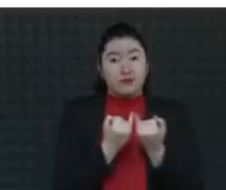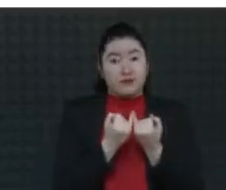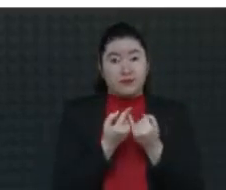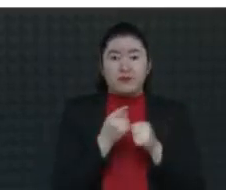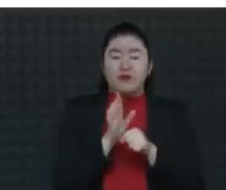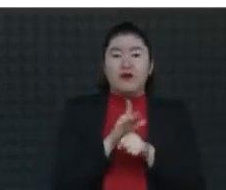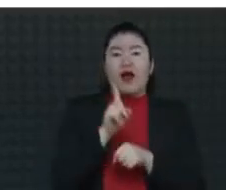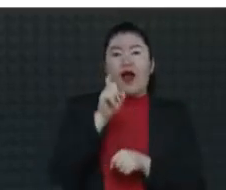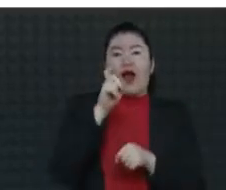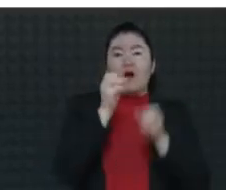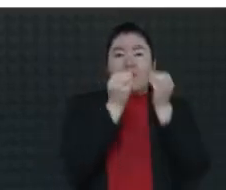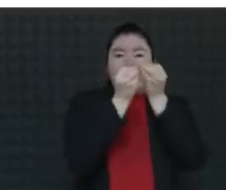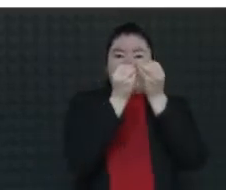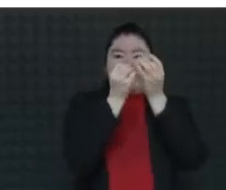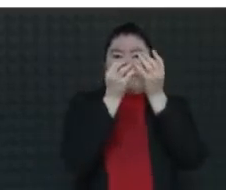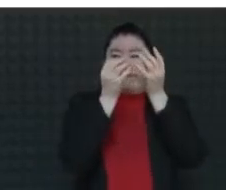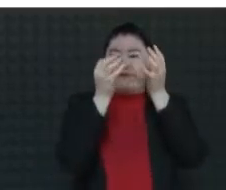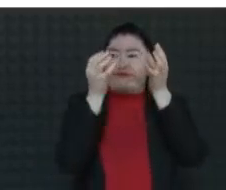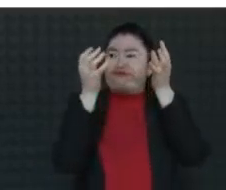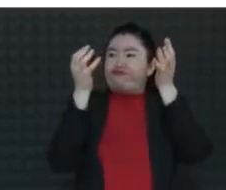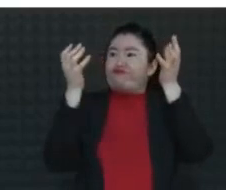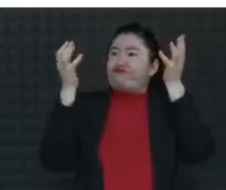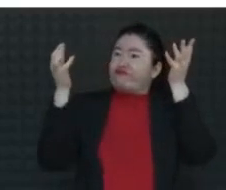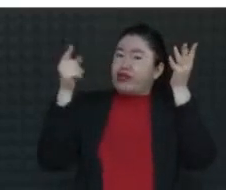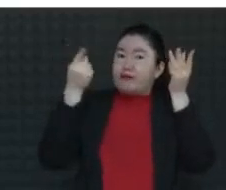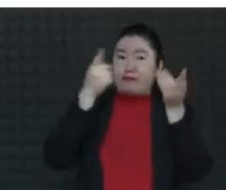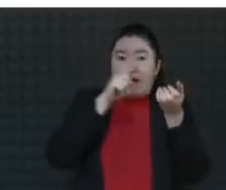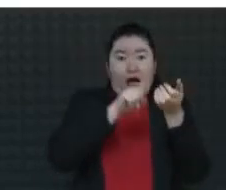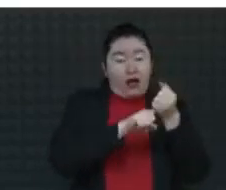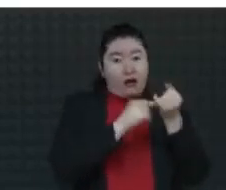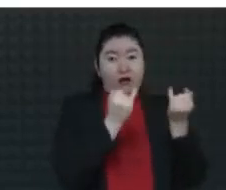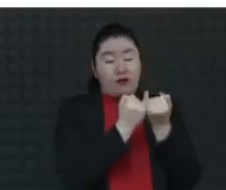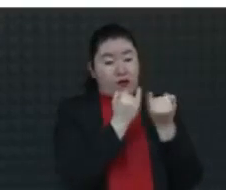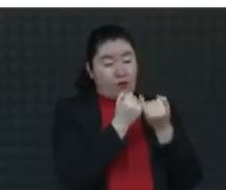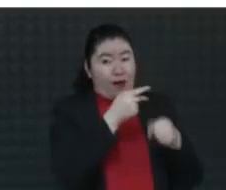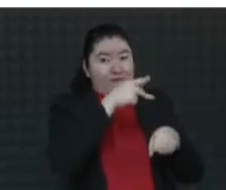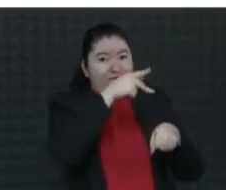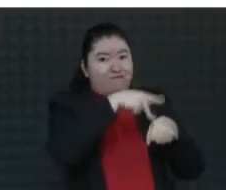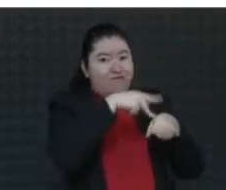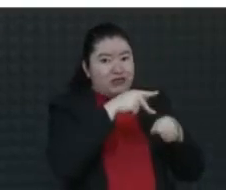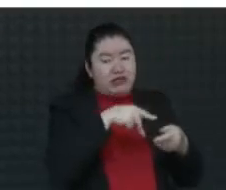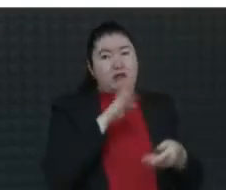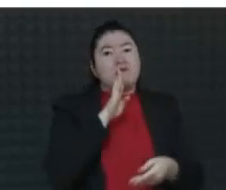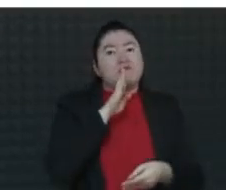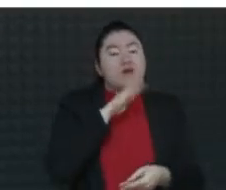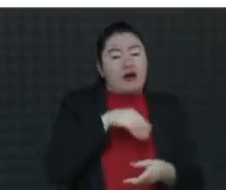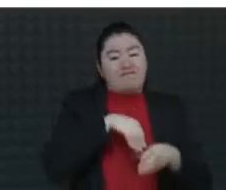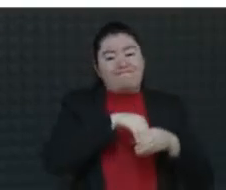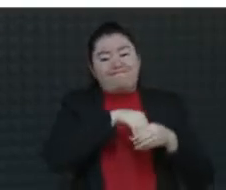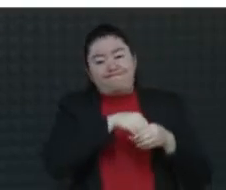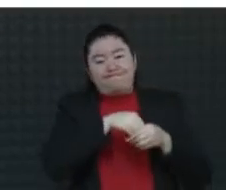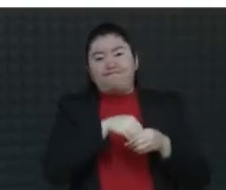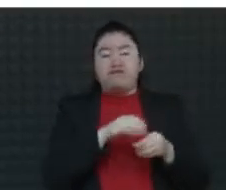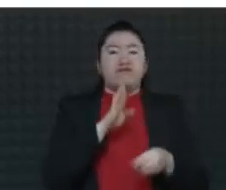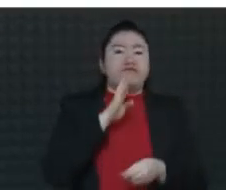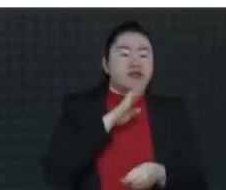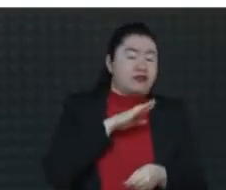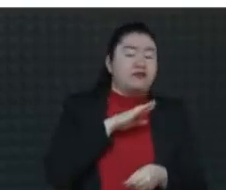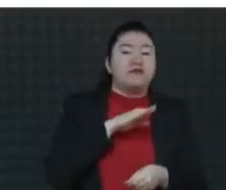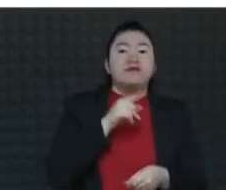humedad, eflorescencia y separación de la unión de concreto precolado en el marco transversal central entre 2015 y